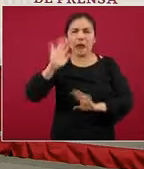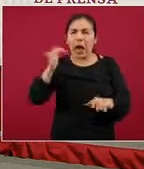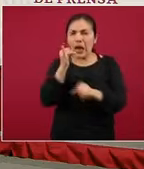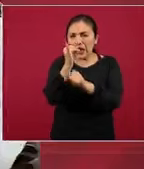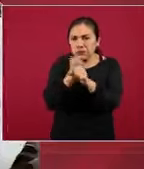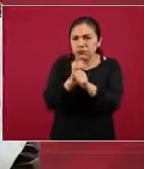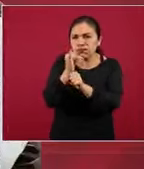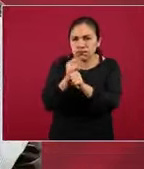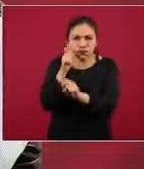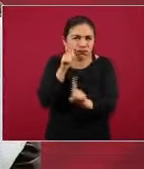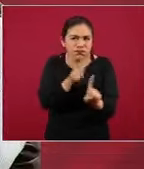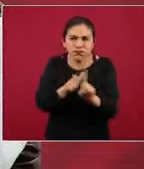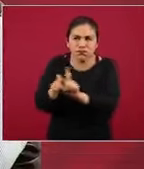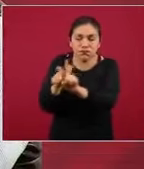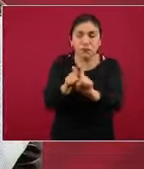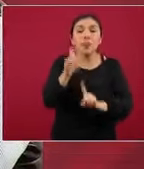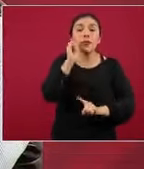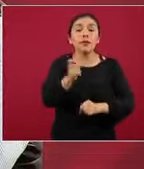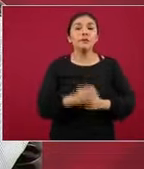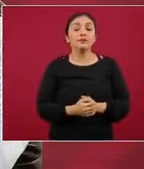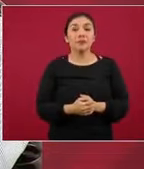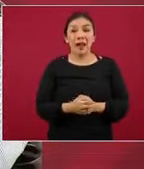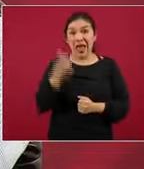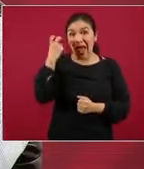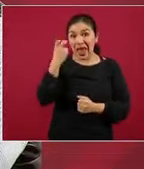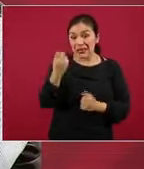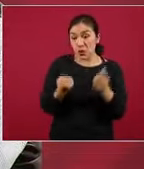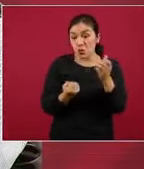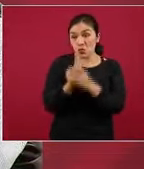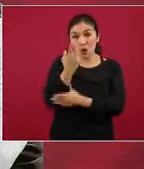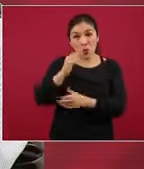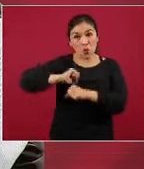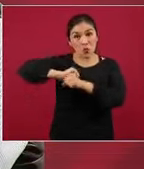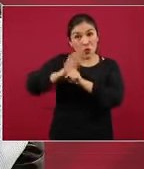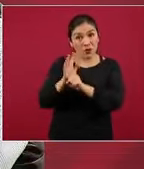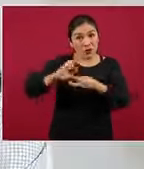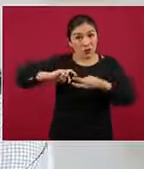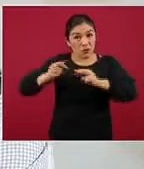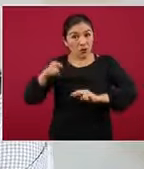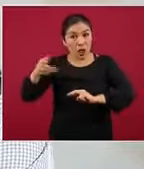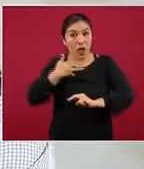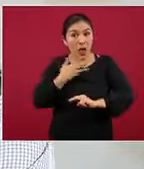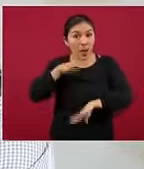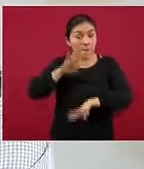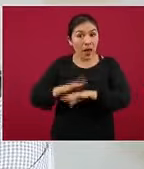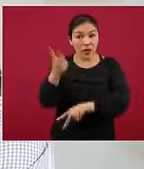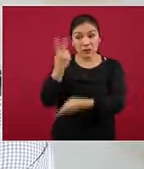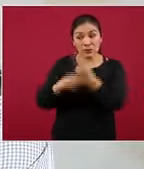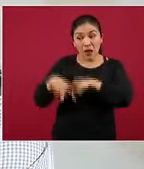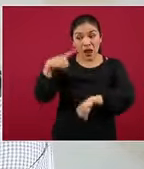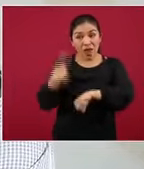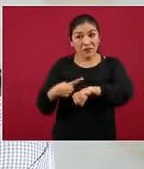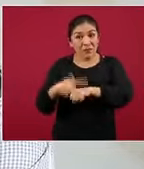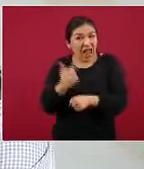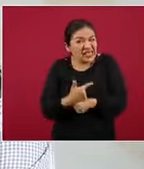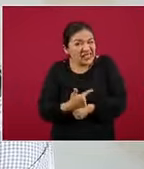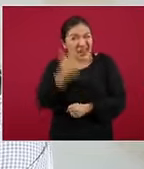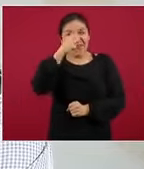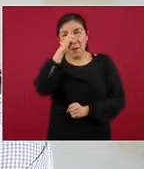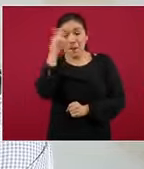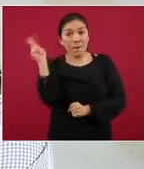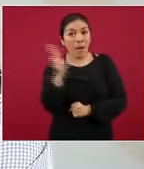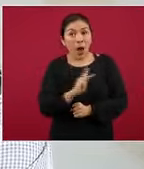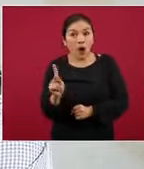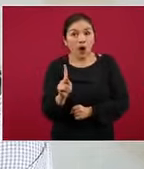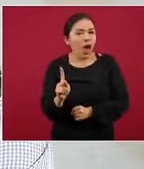dado seguimiento, es que esta nueva variante no ha demostrado generar enfermedad más grave que la que